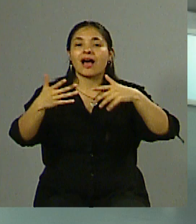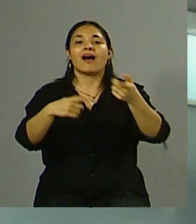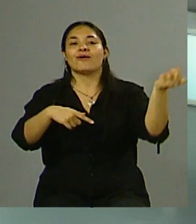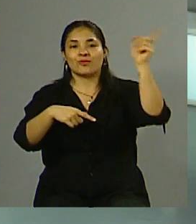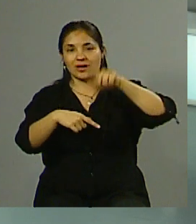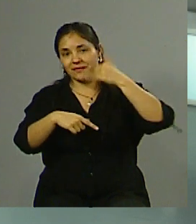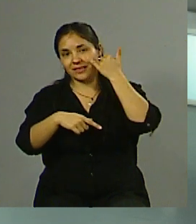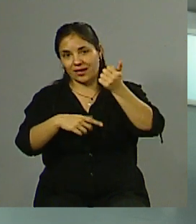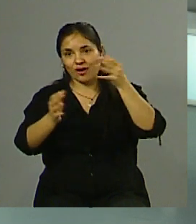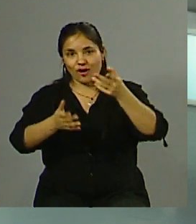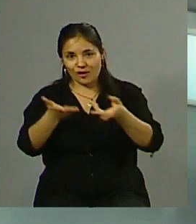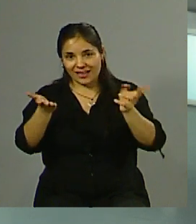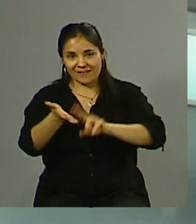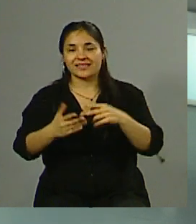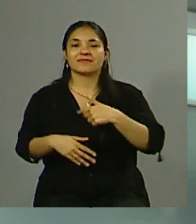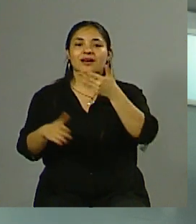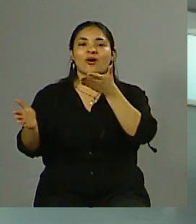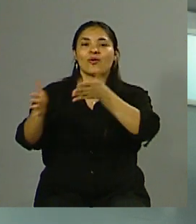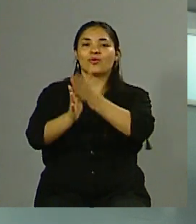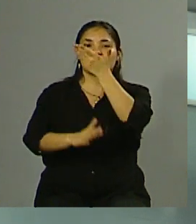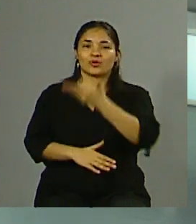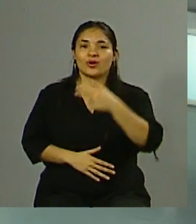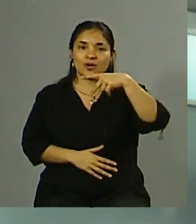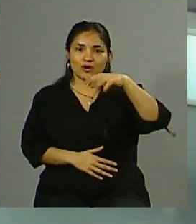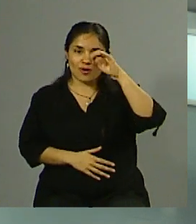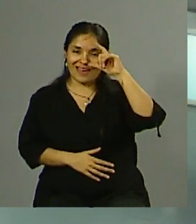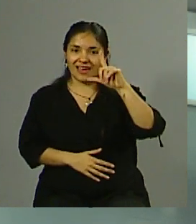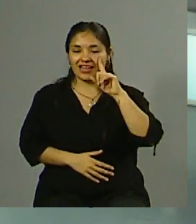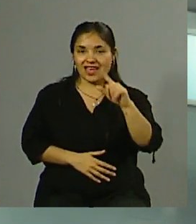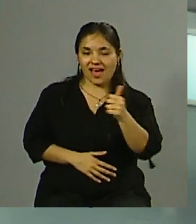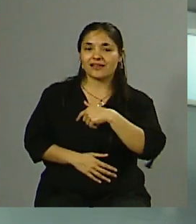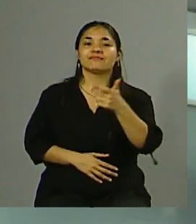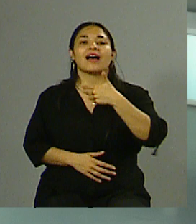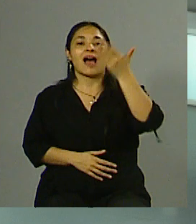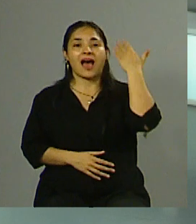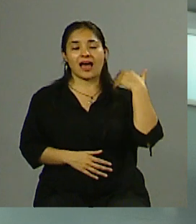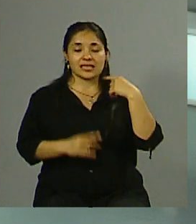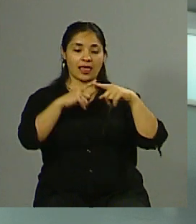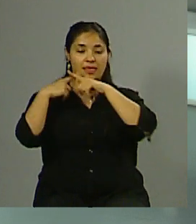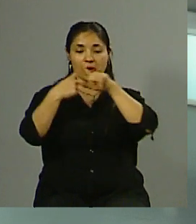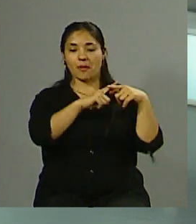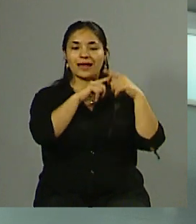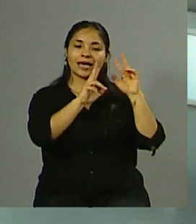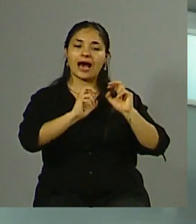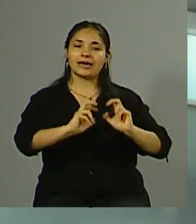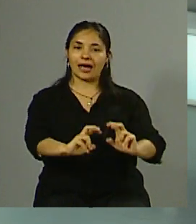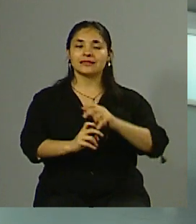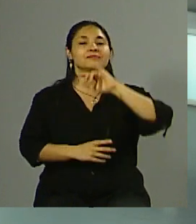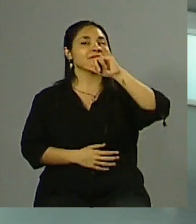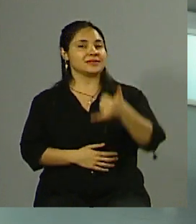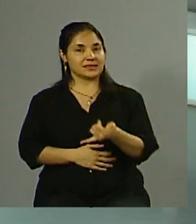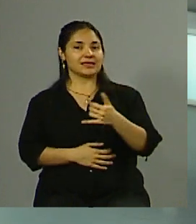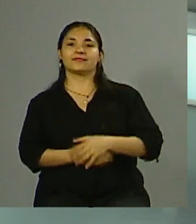que dijimos iba a estar en el programa de hoy, haciendo el análisis del debate de anoche. ¿Cómo estás, Noelia? Bien, Claudia. Bueno,